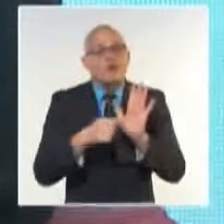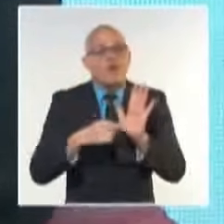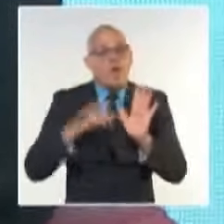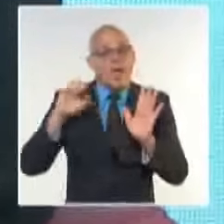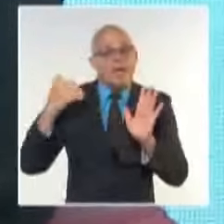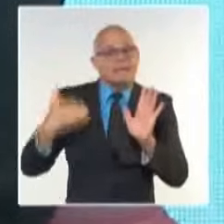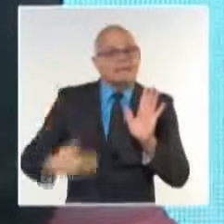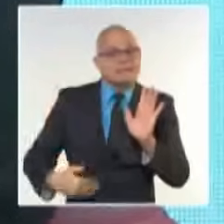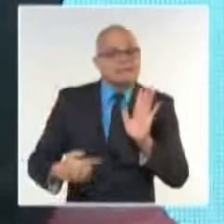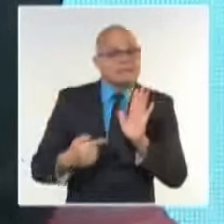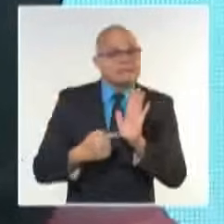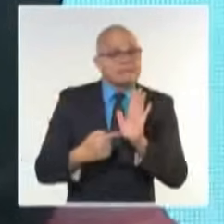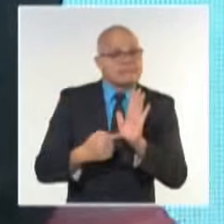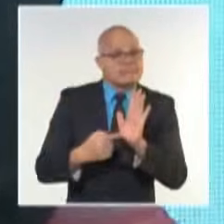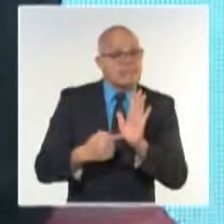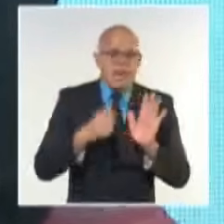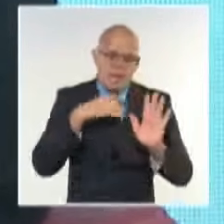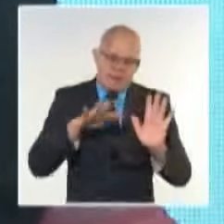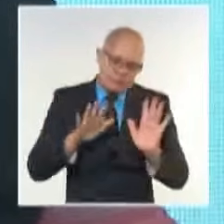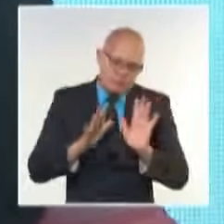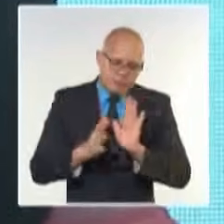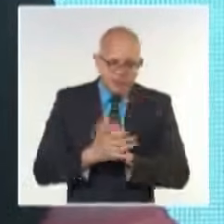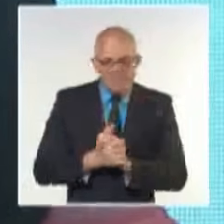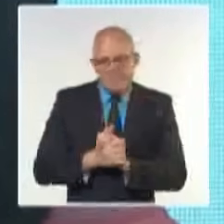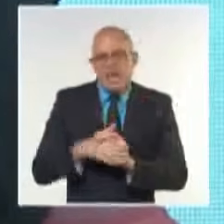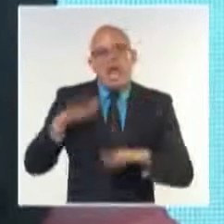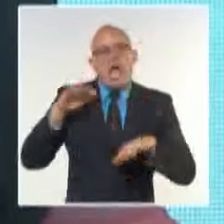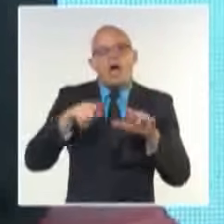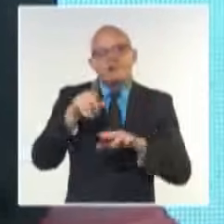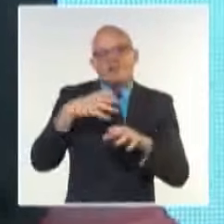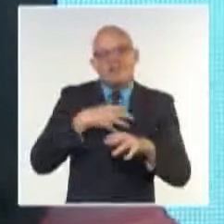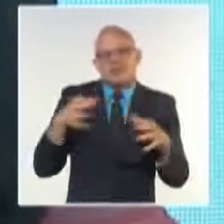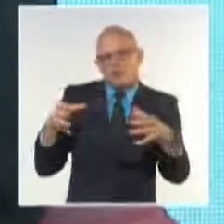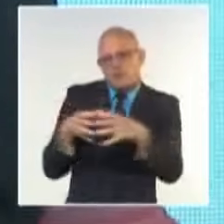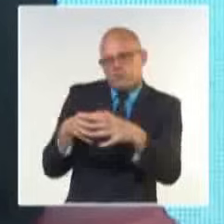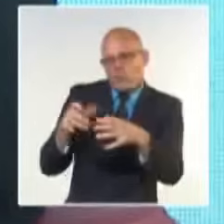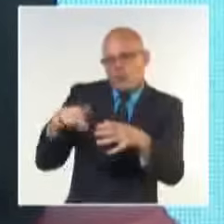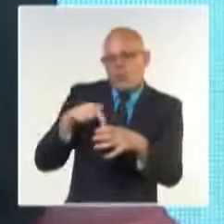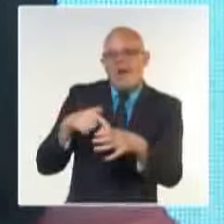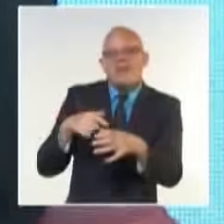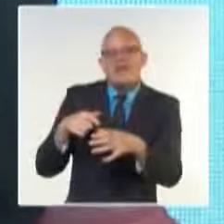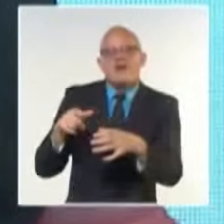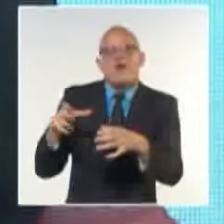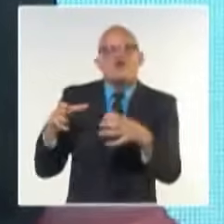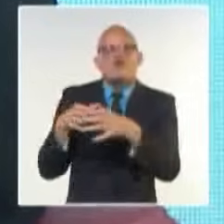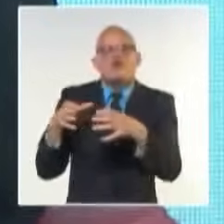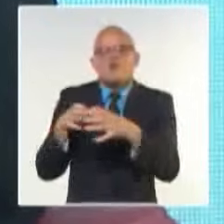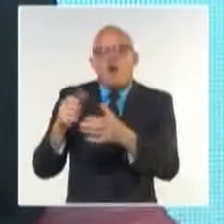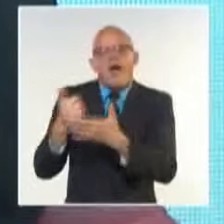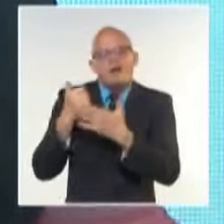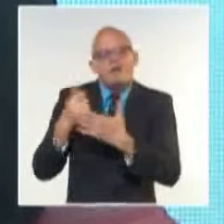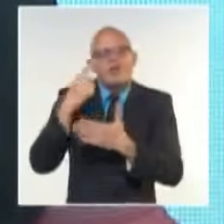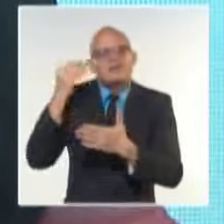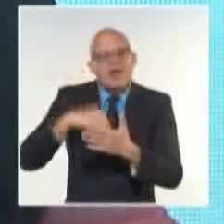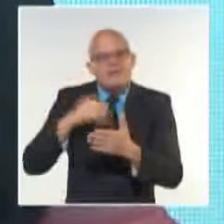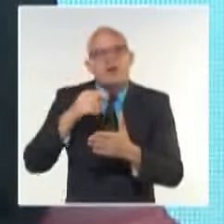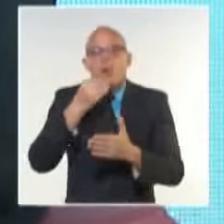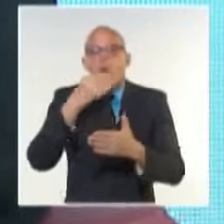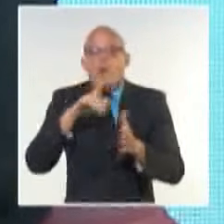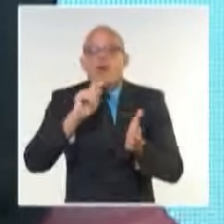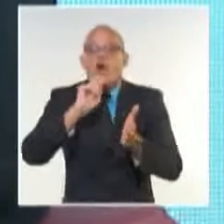sea, cuando usted tiene un comité de contratación, ese está asesorando a la dirección y